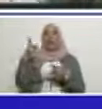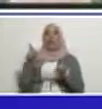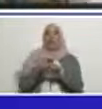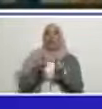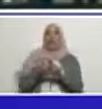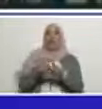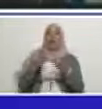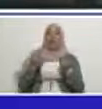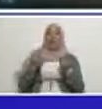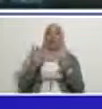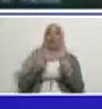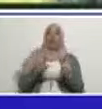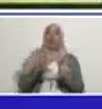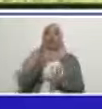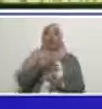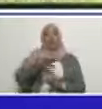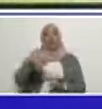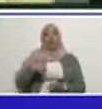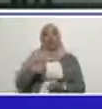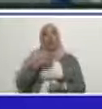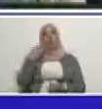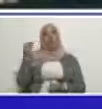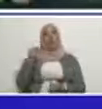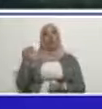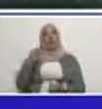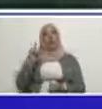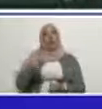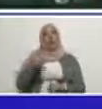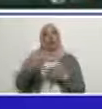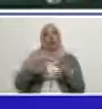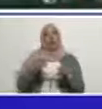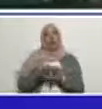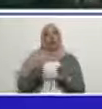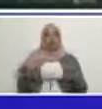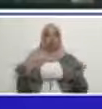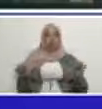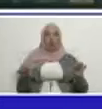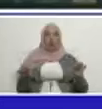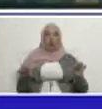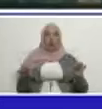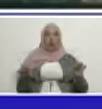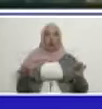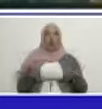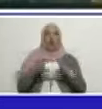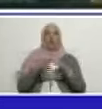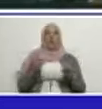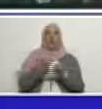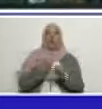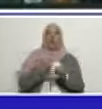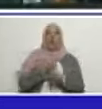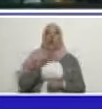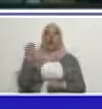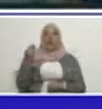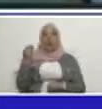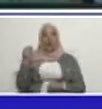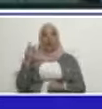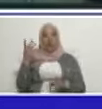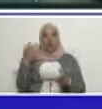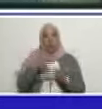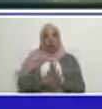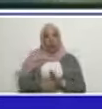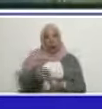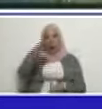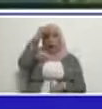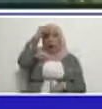gran cantidad de contenidos que no solamente para jóvenes, sino que también educativos. Y de todas las edades uno los ve. Fíjate lo que uno se entera,